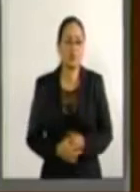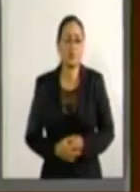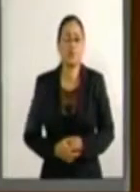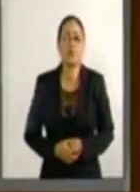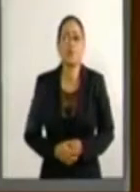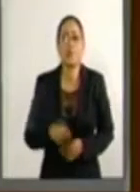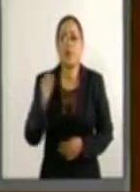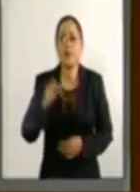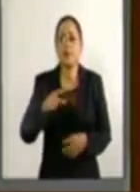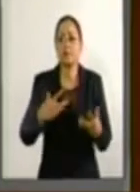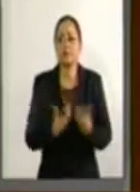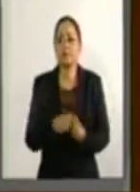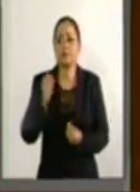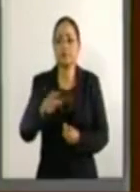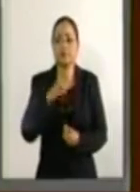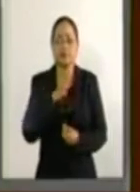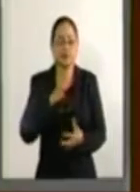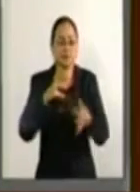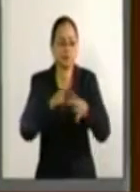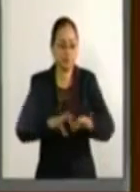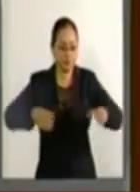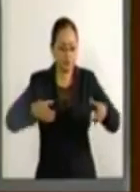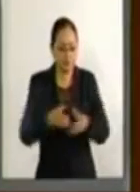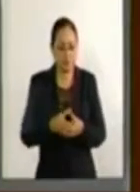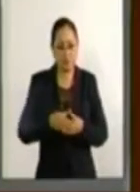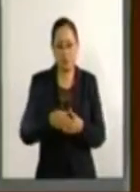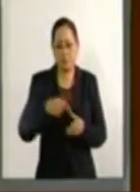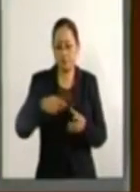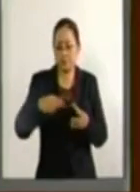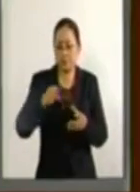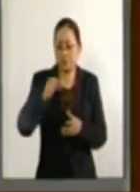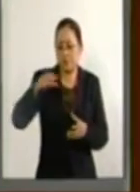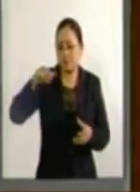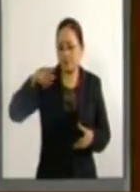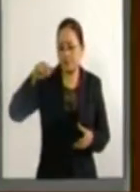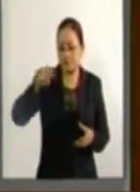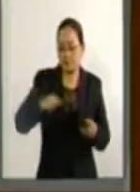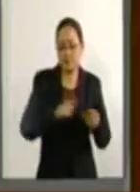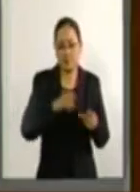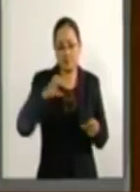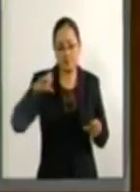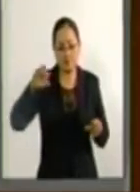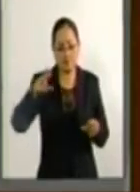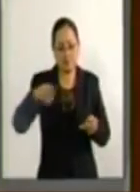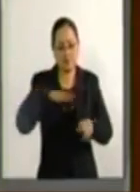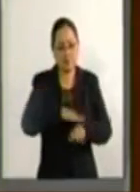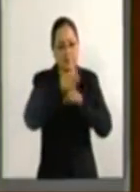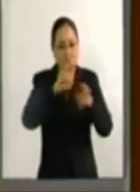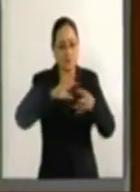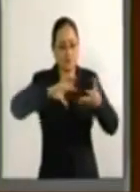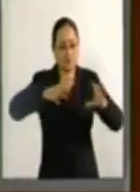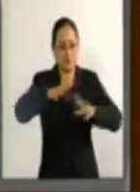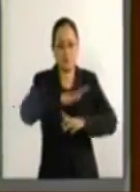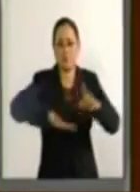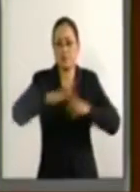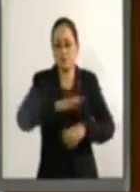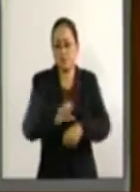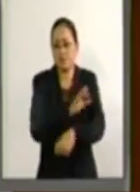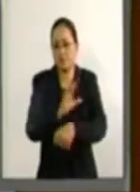en coordinación con la Cancillería, Semarnat, CENER, fortalecerá también el diálogo con California en materia de cambio climático y